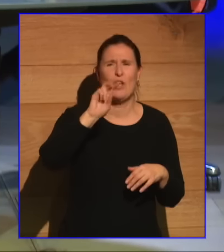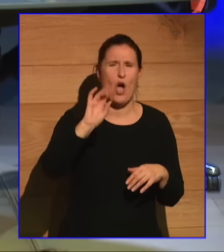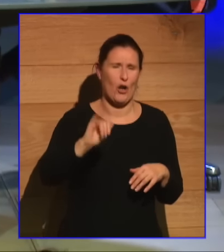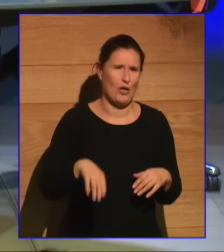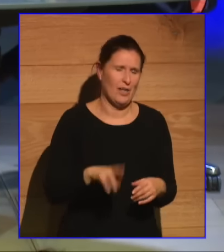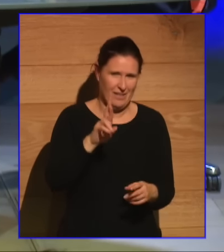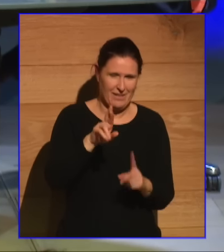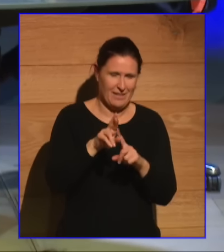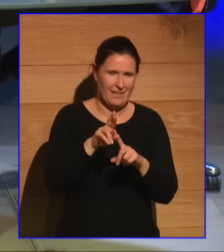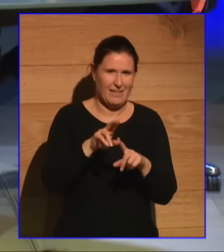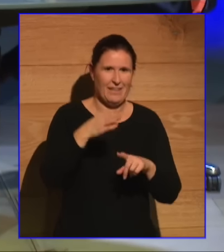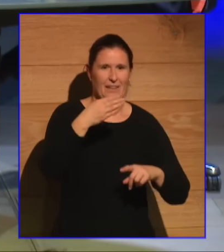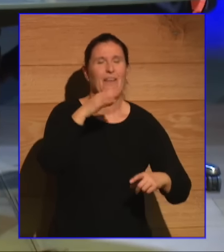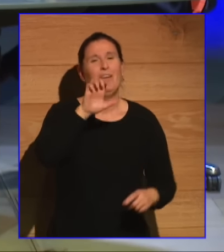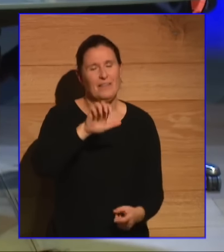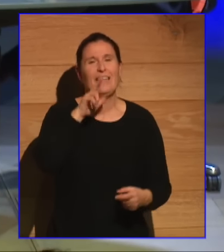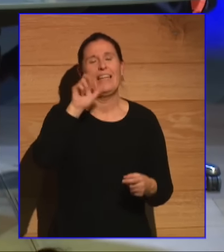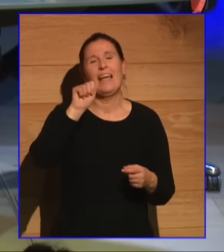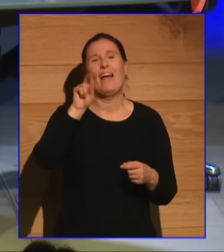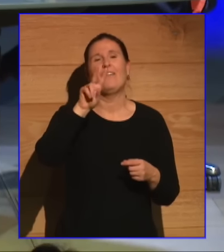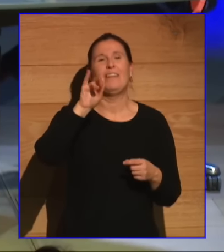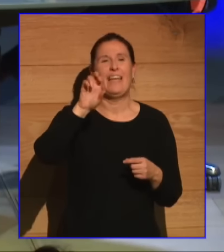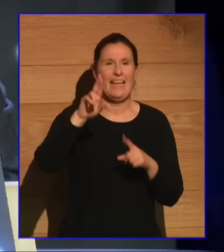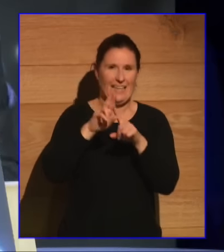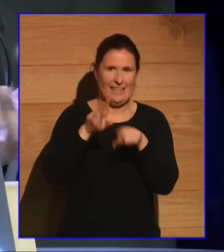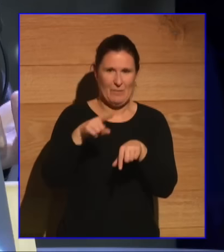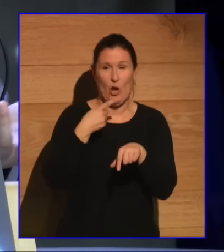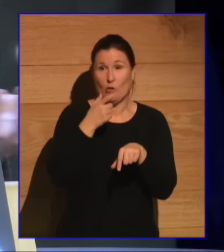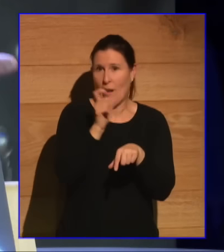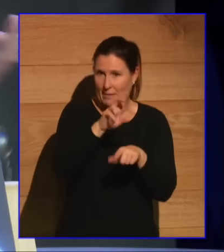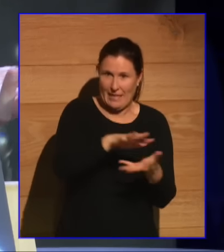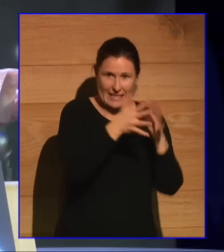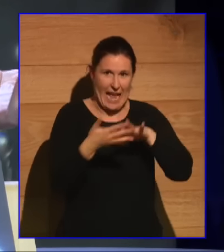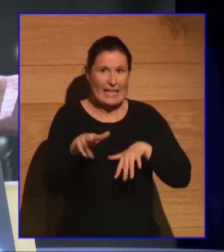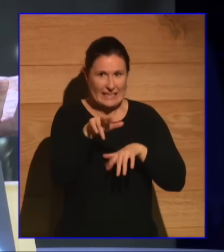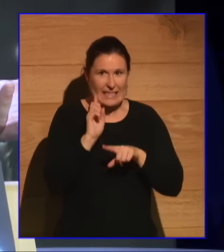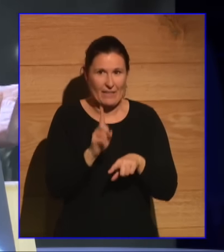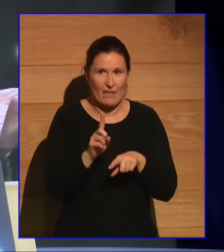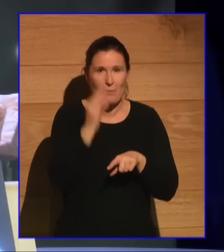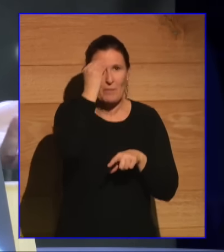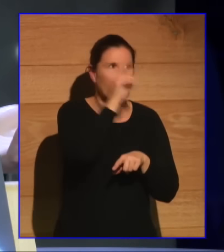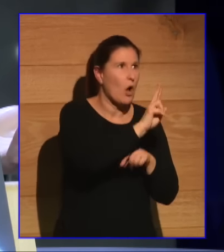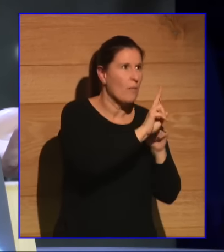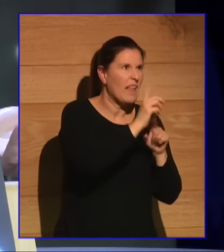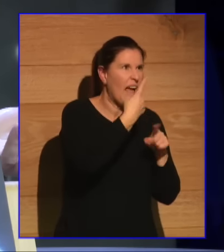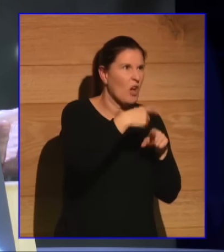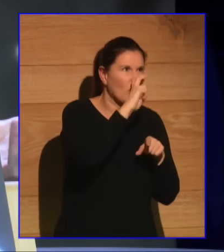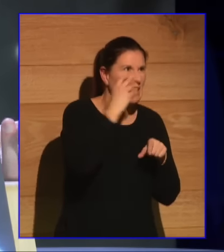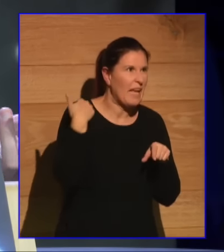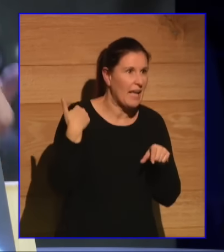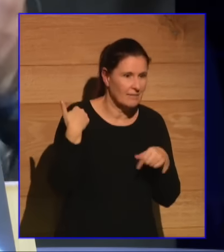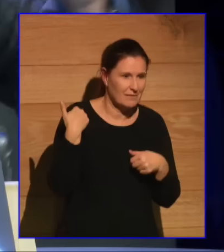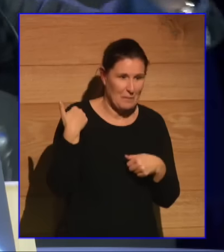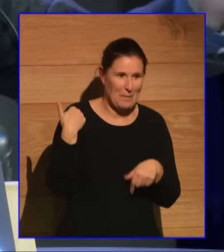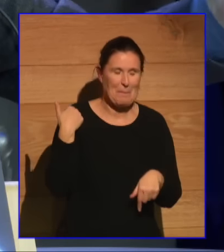behaviorismo, exactamente. Es una palabra en castellano que os aviso. Claro, pero le hemos puesto una V y pensamos que era una cosa de cosas viejas, claro, que es claro.